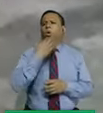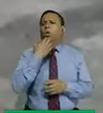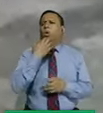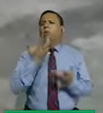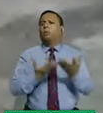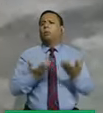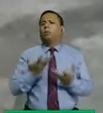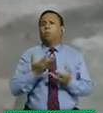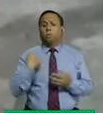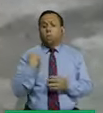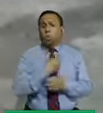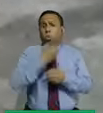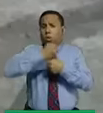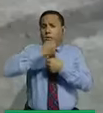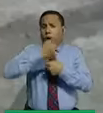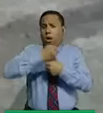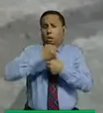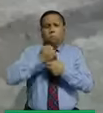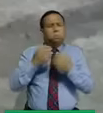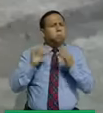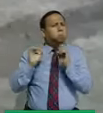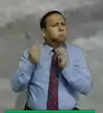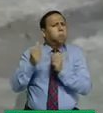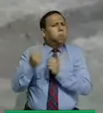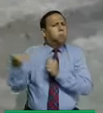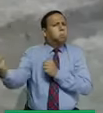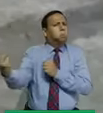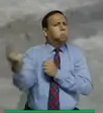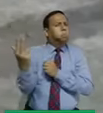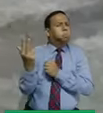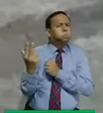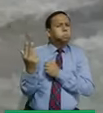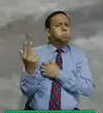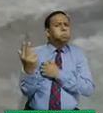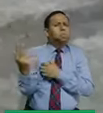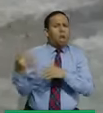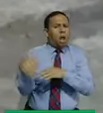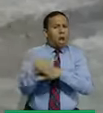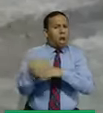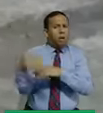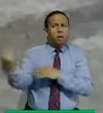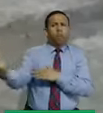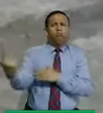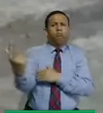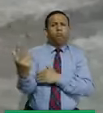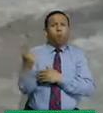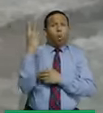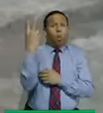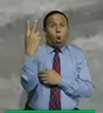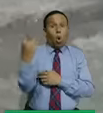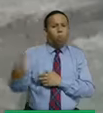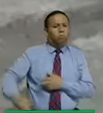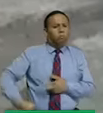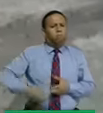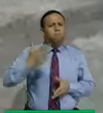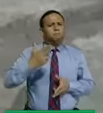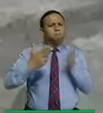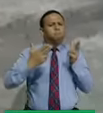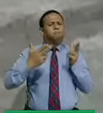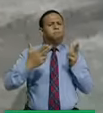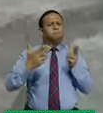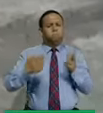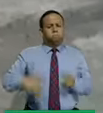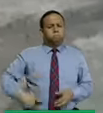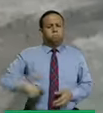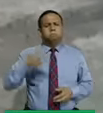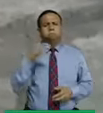Estamos trabajando y de la nada vienen 3 manes así que vienen por la calle y 2 sacaron el arma y 1 ya tenía el arma